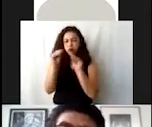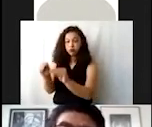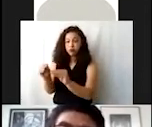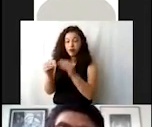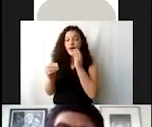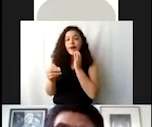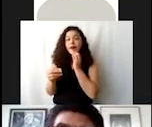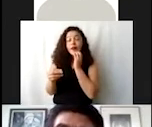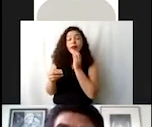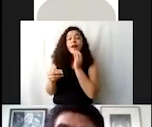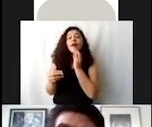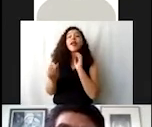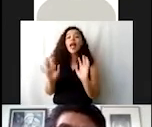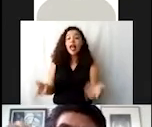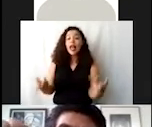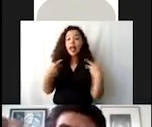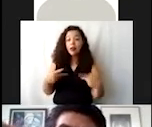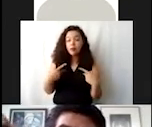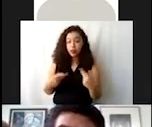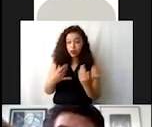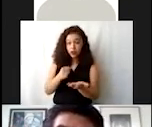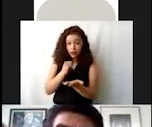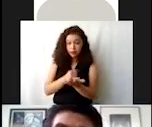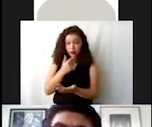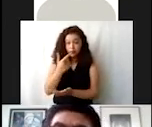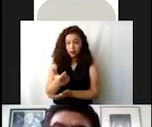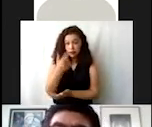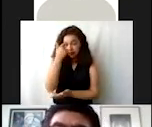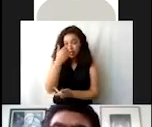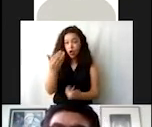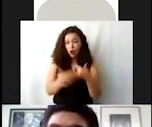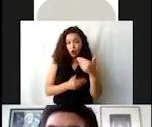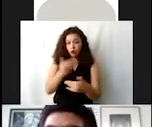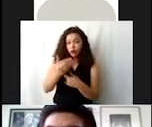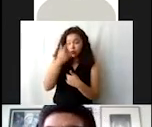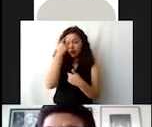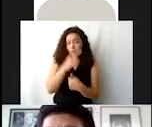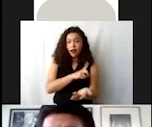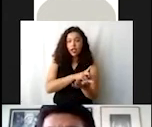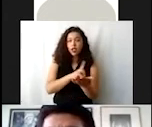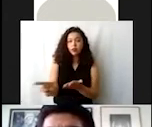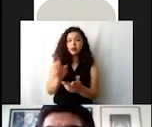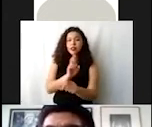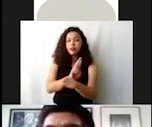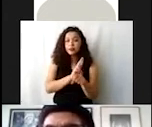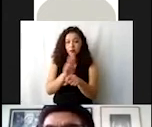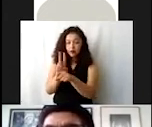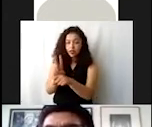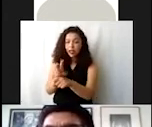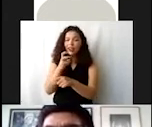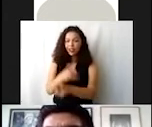el contribuyente está en un proceso de una visita domiciliaria es cuando se puede presentar esta